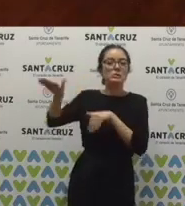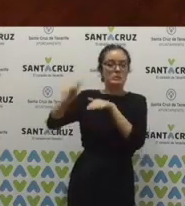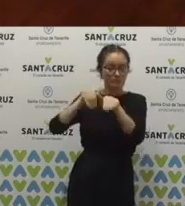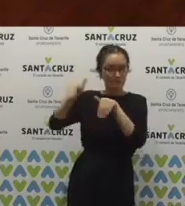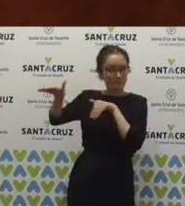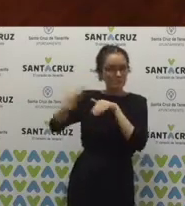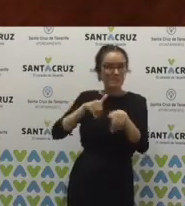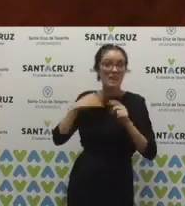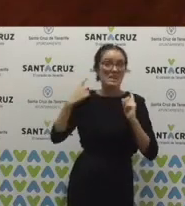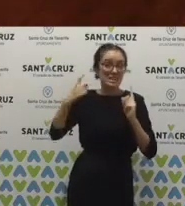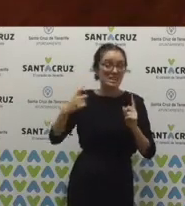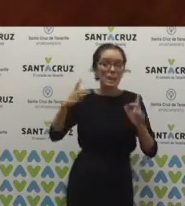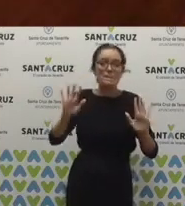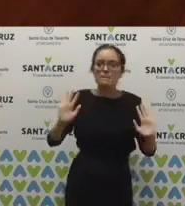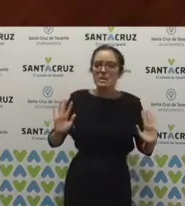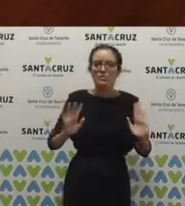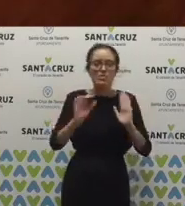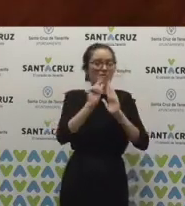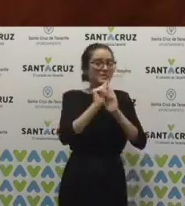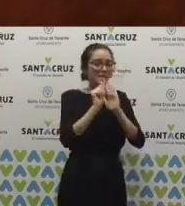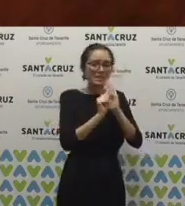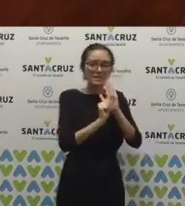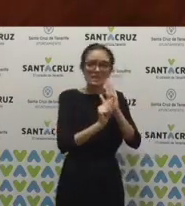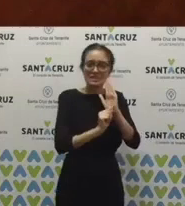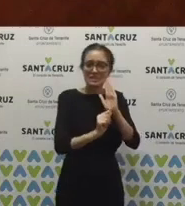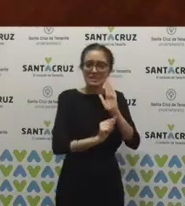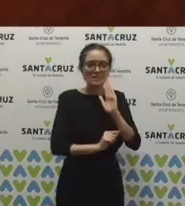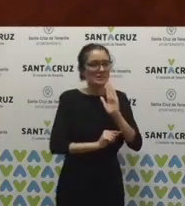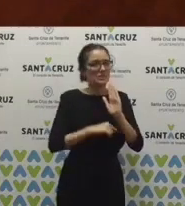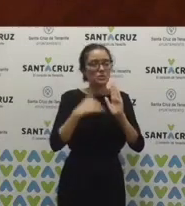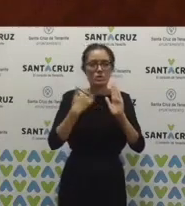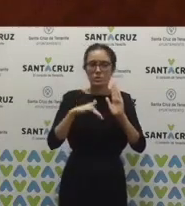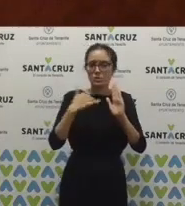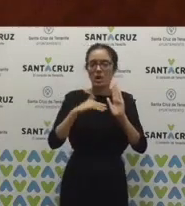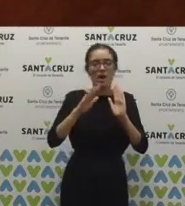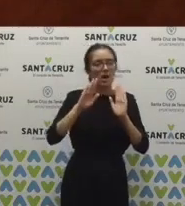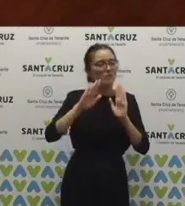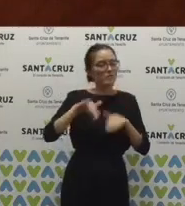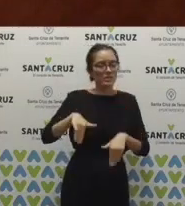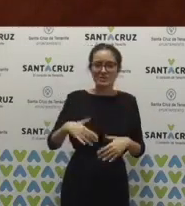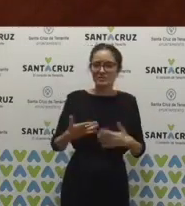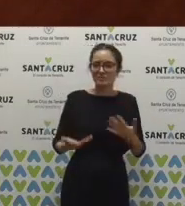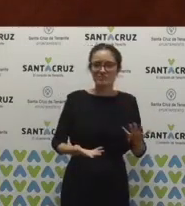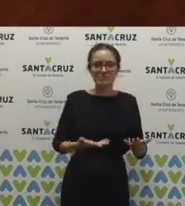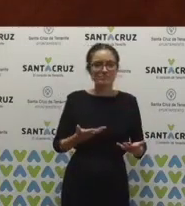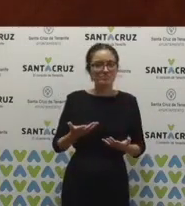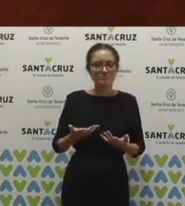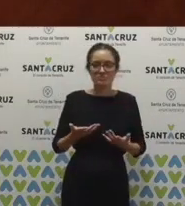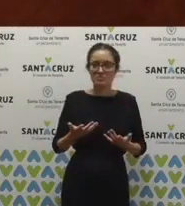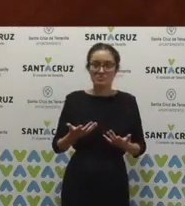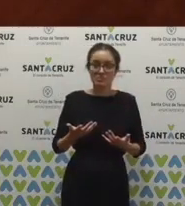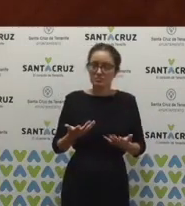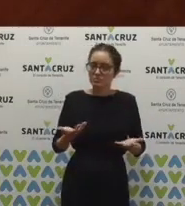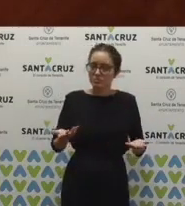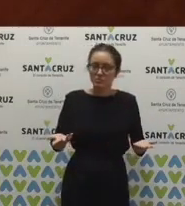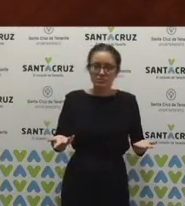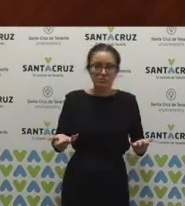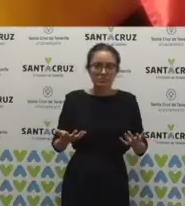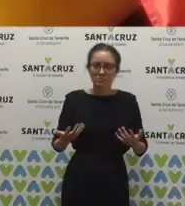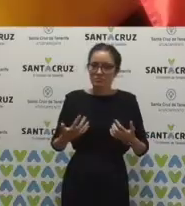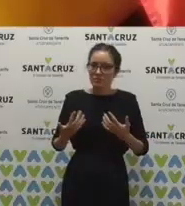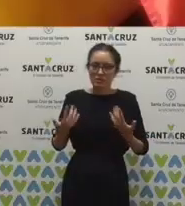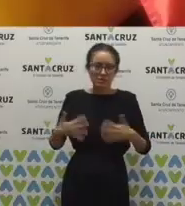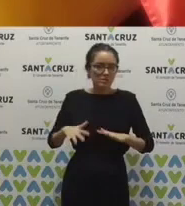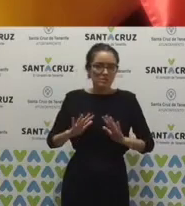las requisitos de composición para poder convocar lo que se convirtió en algo vamos a una gesta casi que que como una